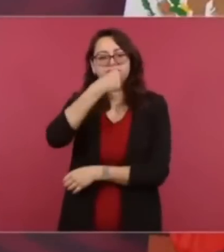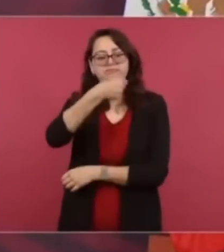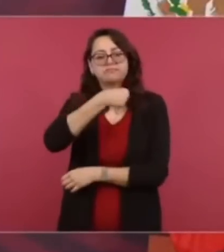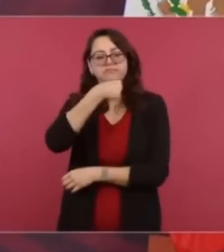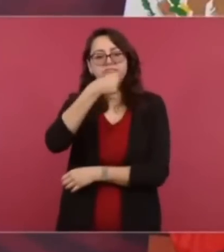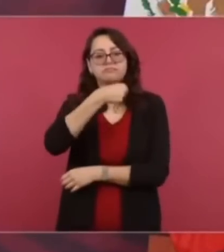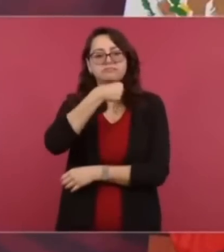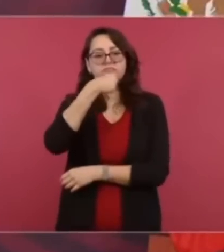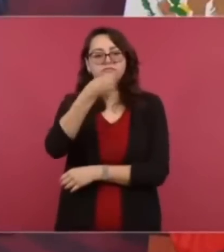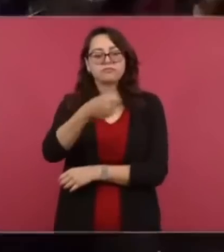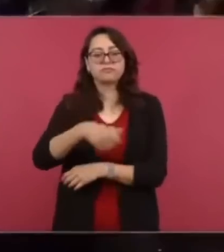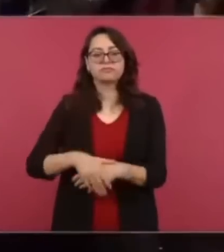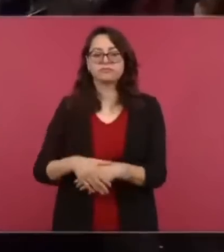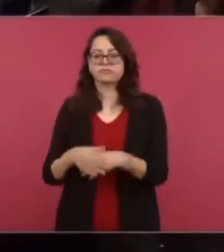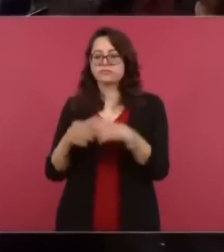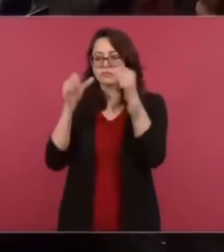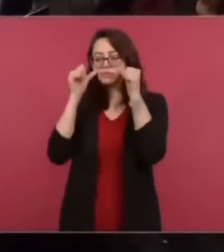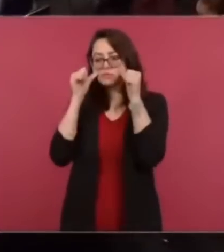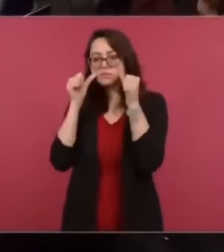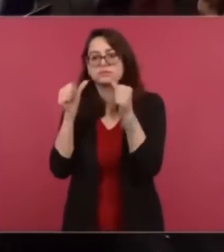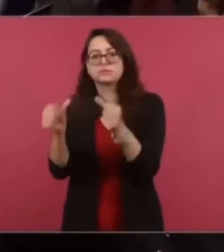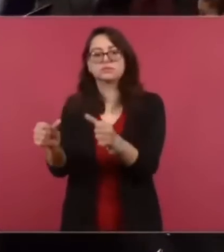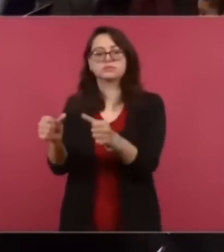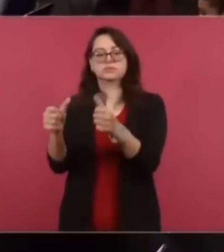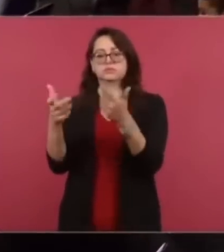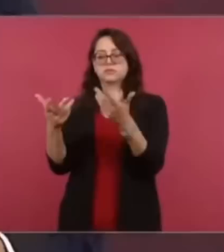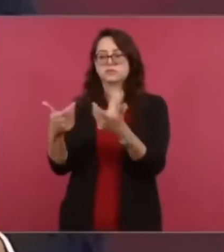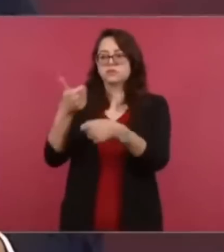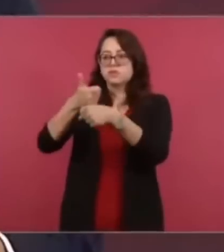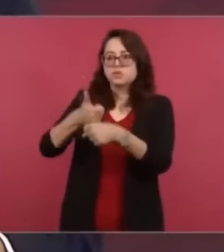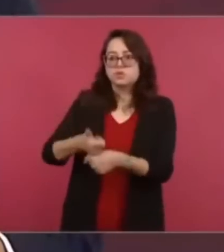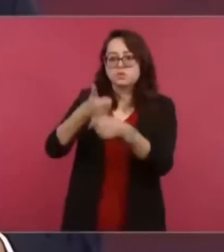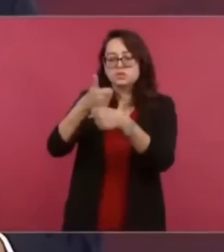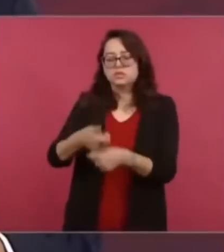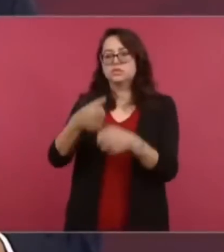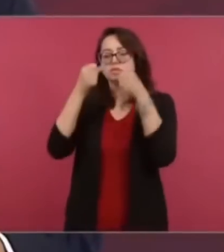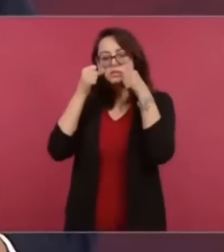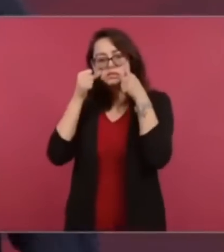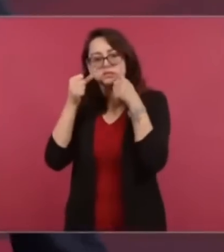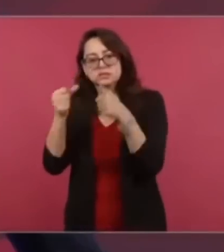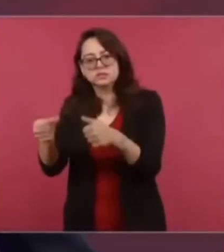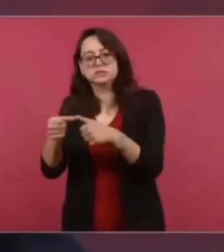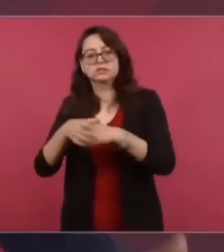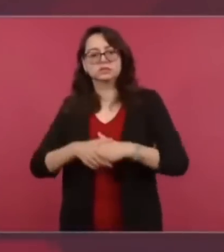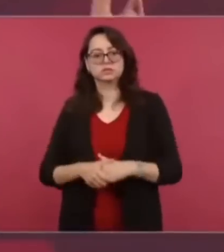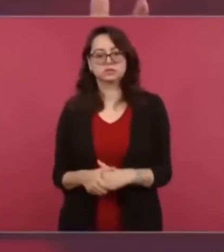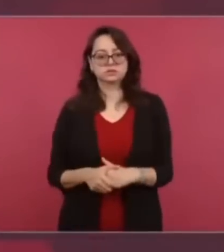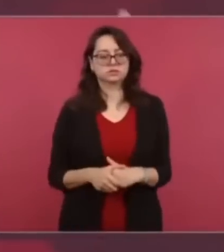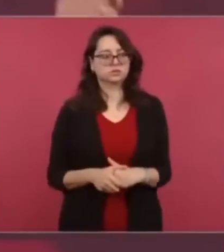y no le vamos a dar la espalda a los que sufren. Ahí sí,